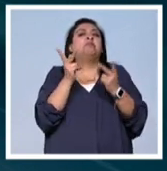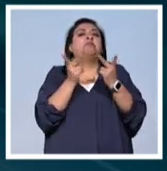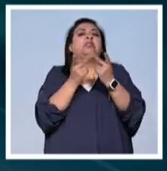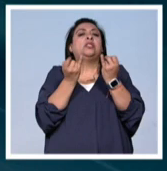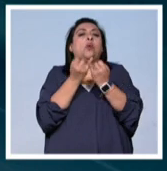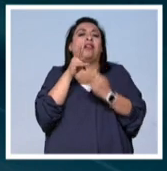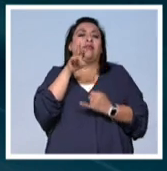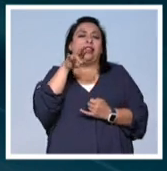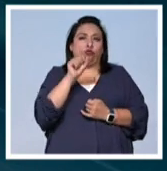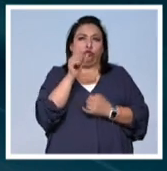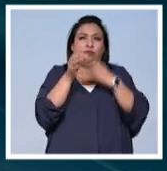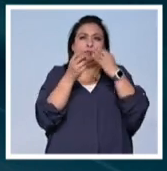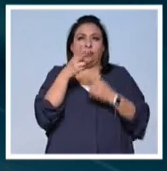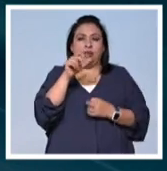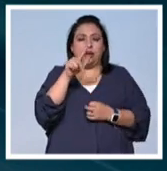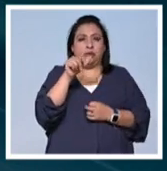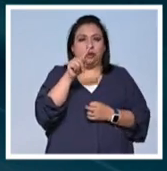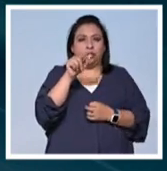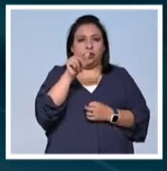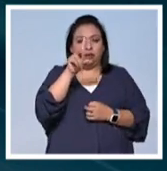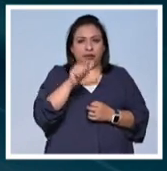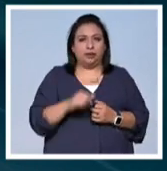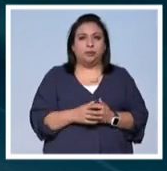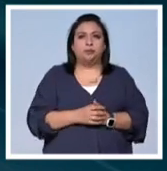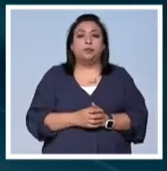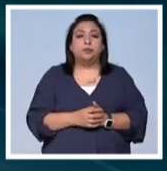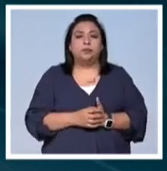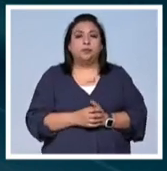Noticias 22 Alberto Aranda